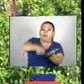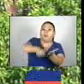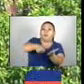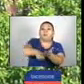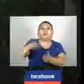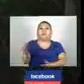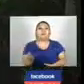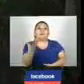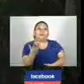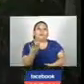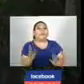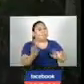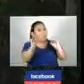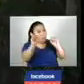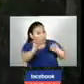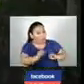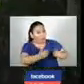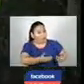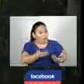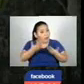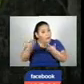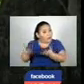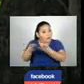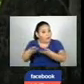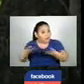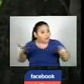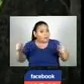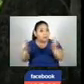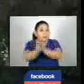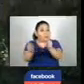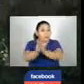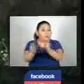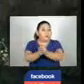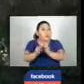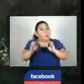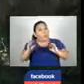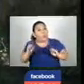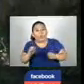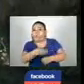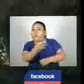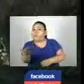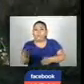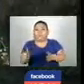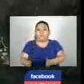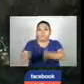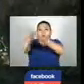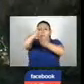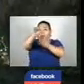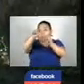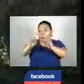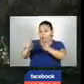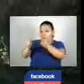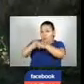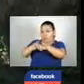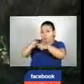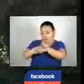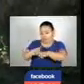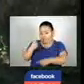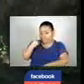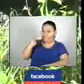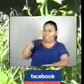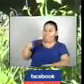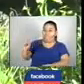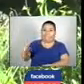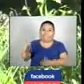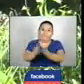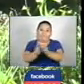administración municipal a que puedan contribuir a solucionarles este problema o a cualquier institución para que puedan cambiar la realidad en la